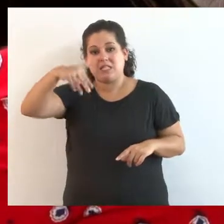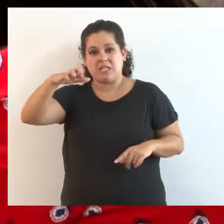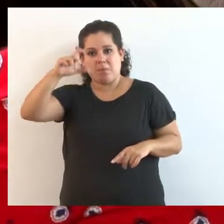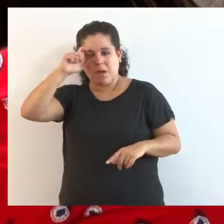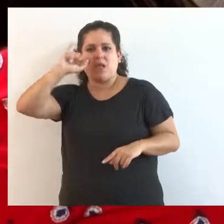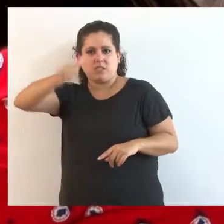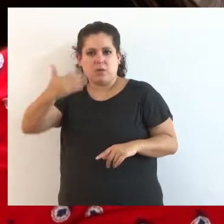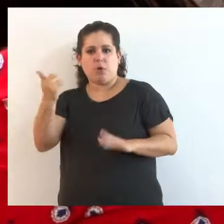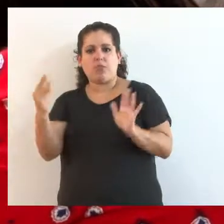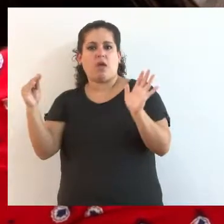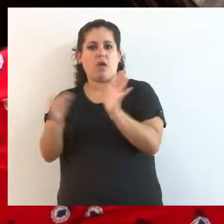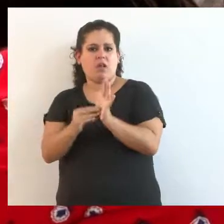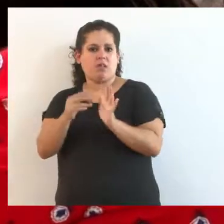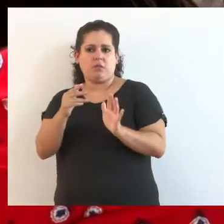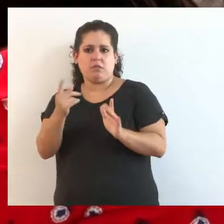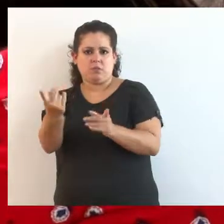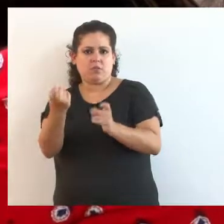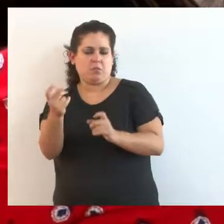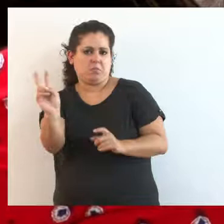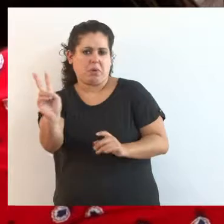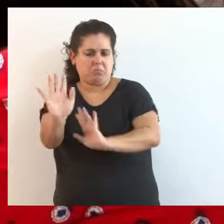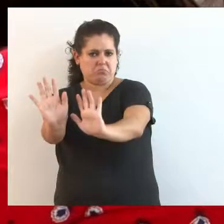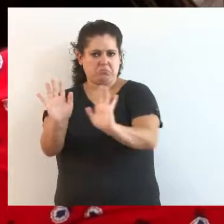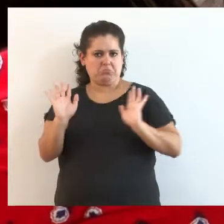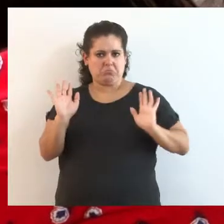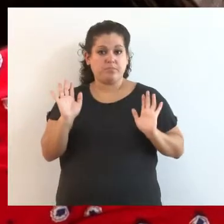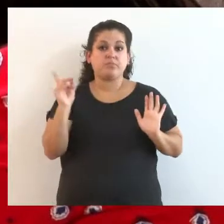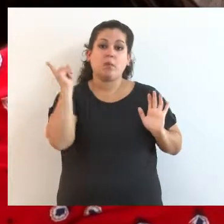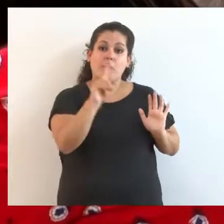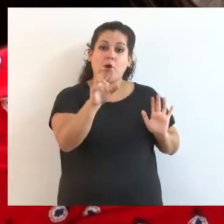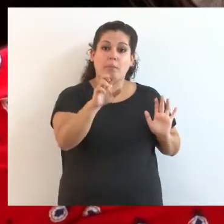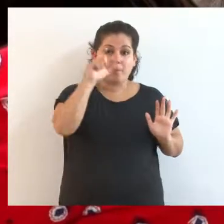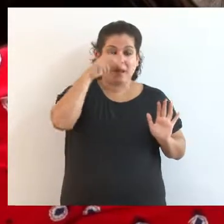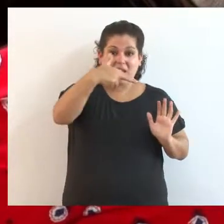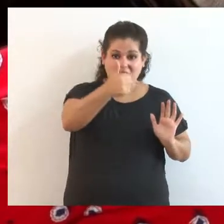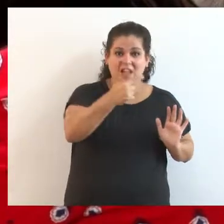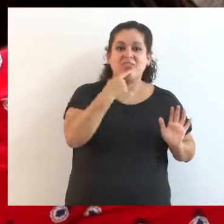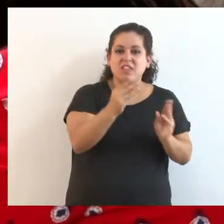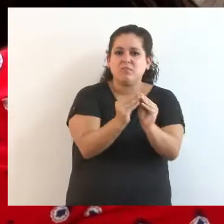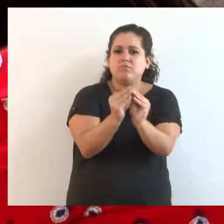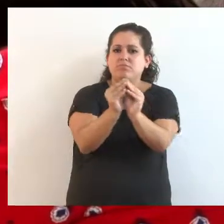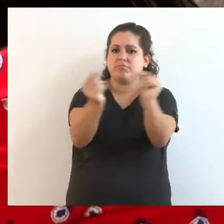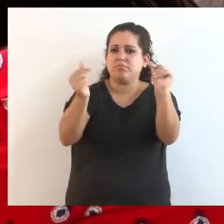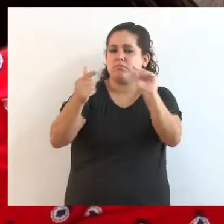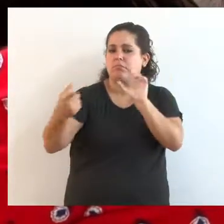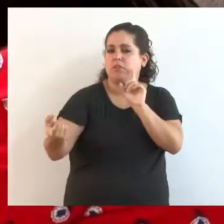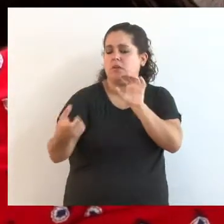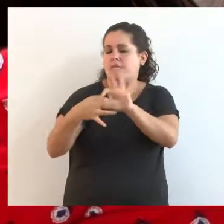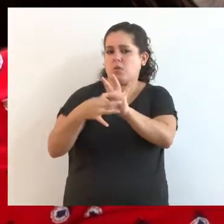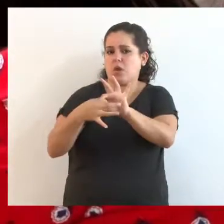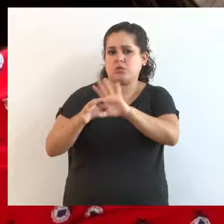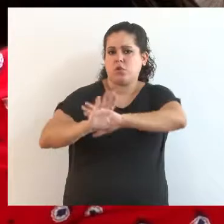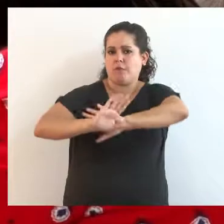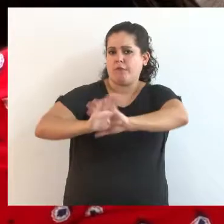mi caso particular. Bien, ahora, el punto es, en la adopción plena se extinguen los derechos jurídicos, tanto de sucesión